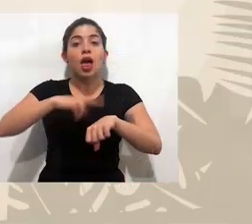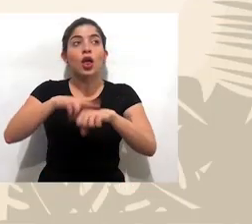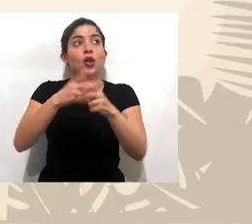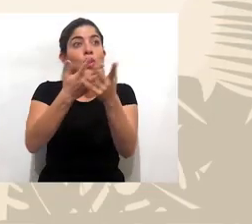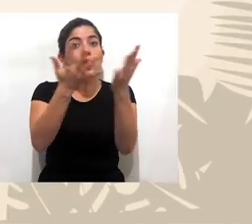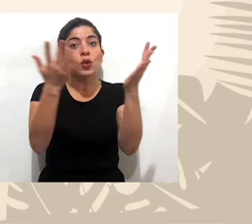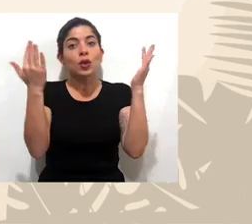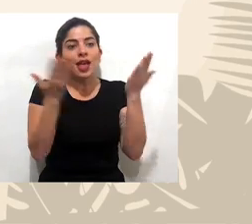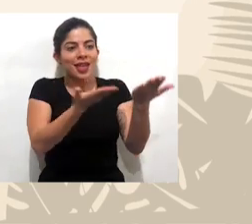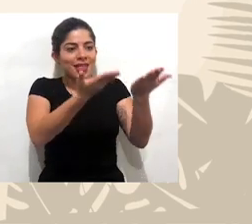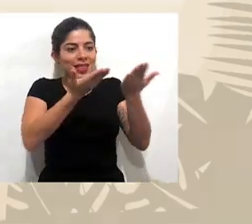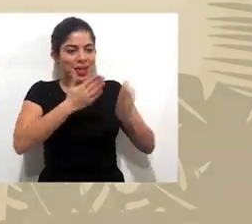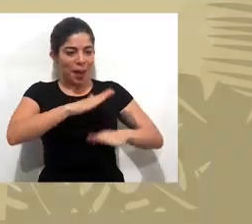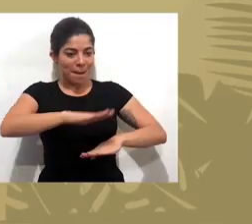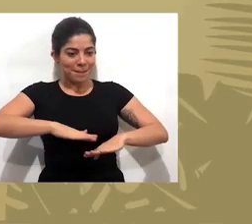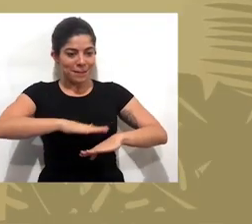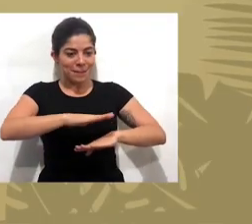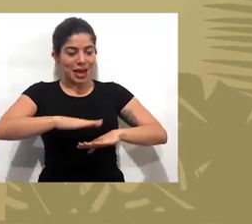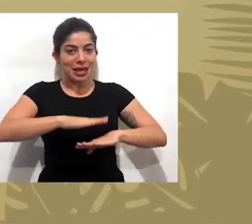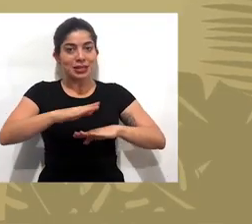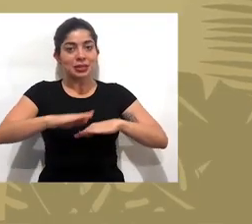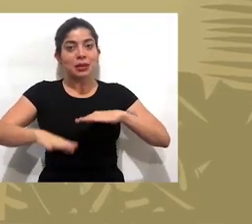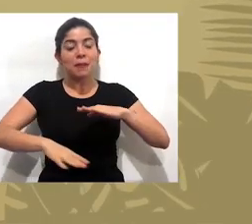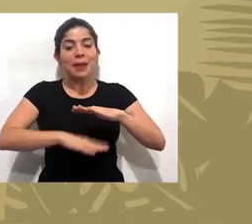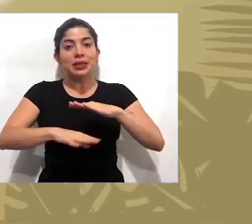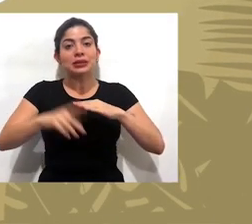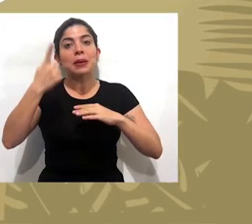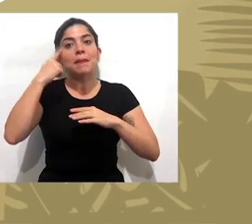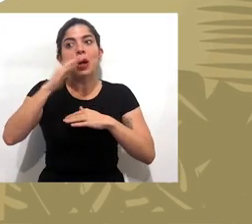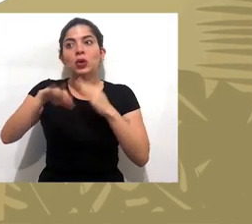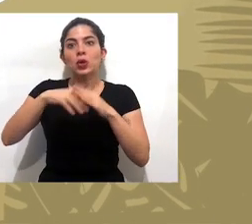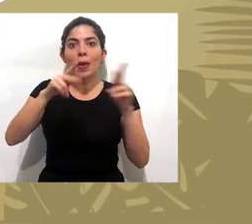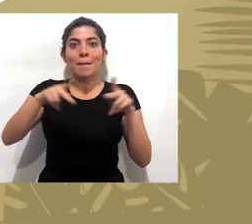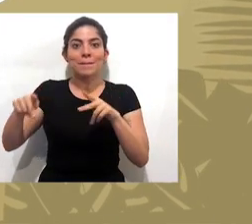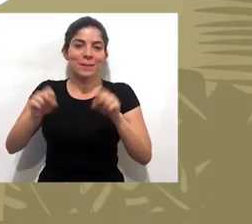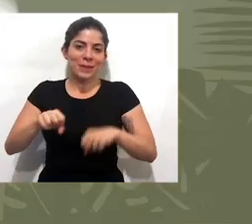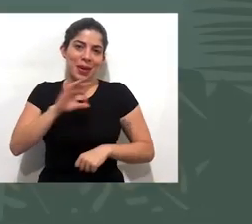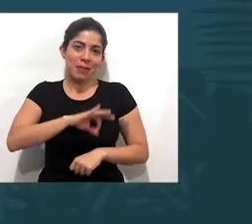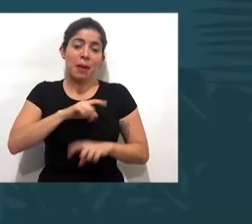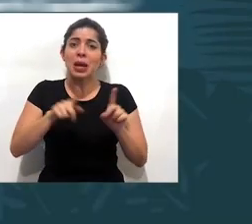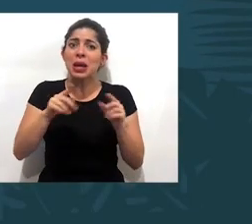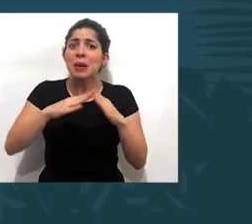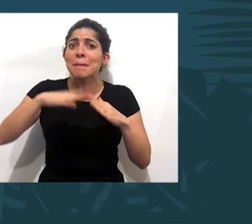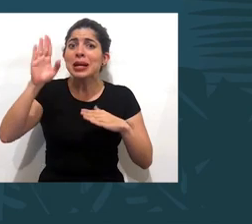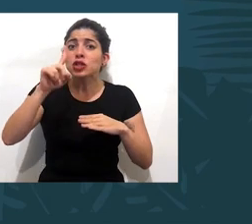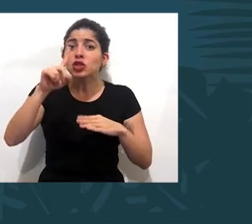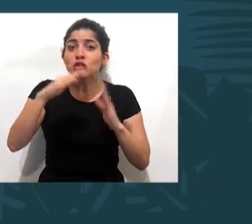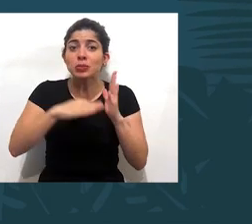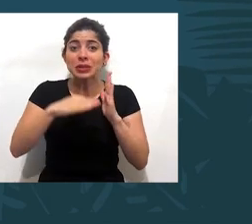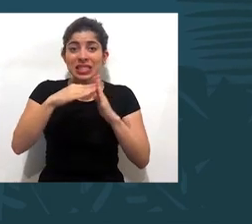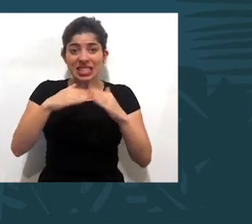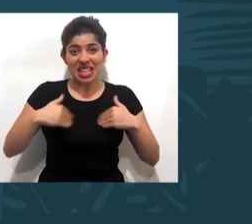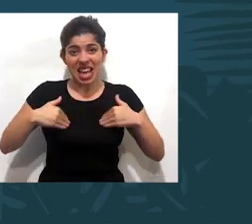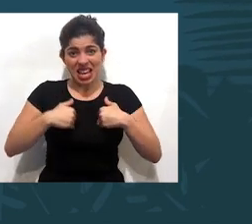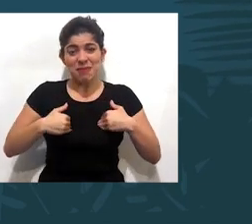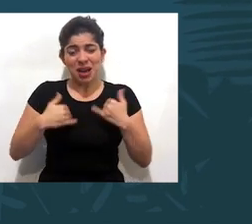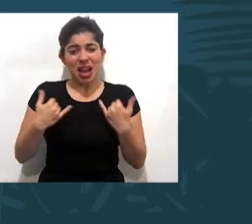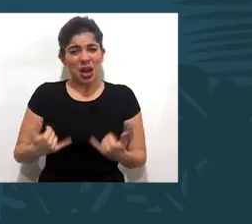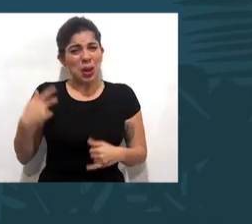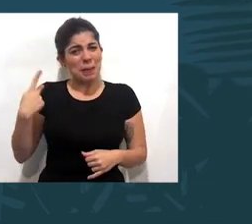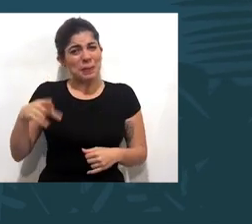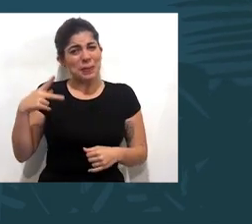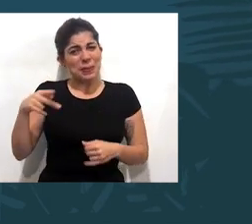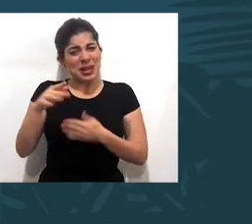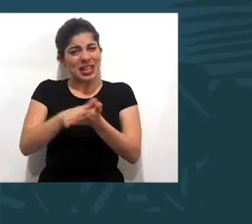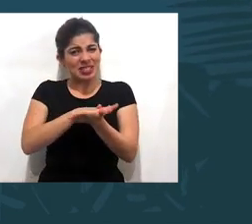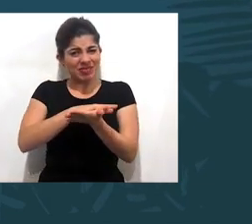La naturaleza provee la base para el bienestar de todas las personas. Sin embargo, más de 1 millón de especies están en